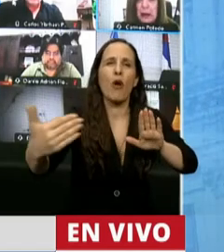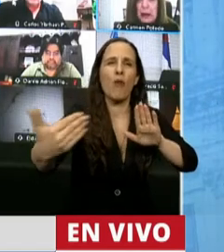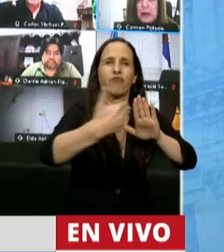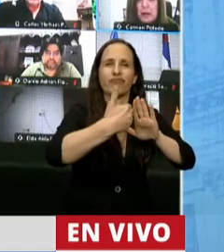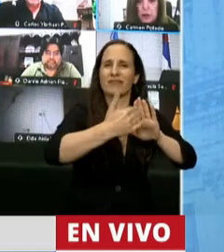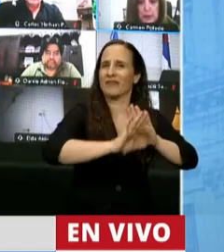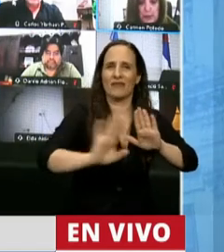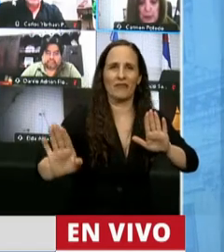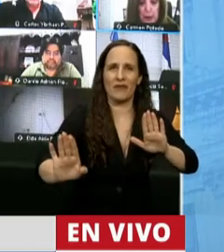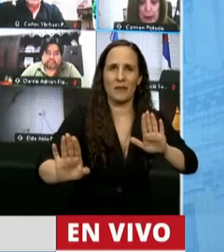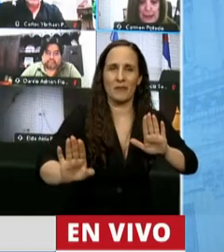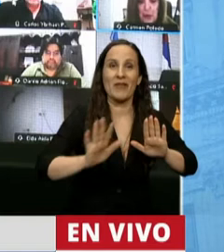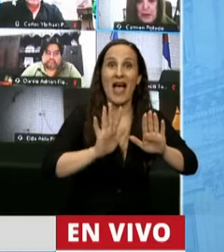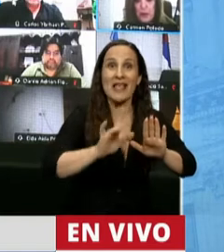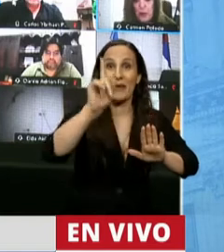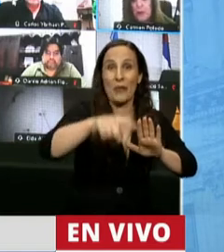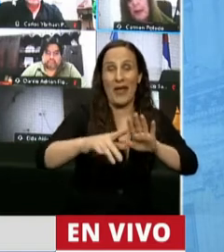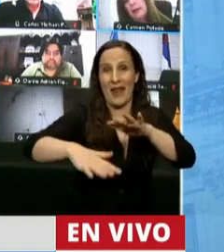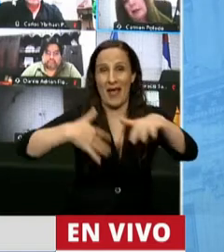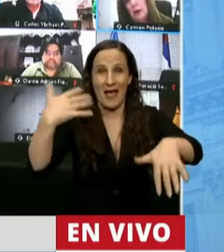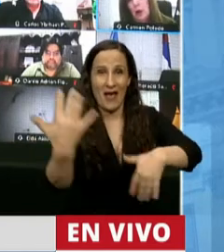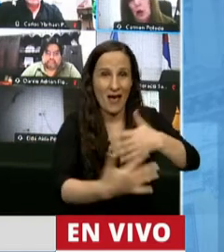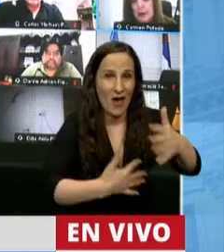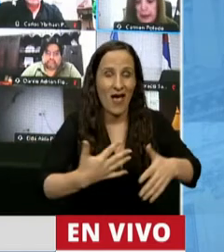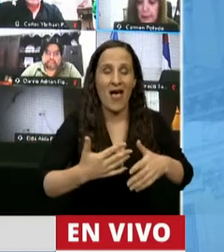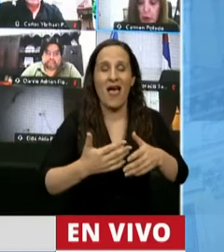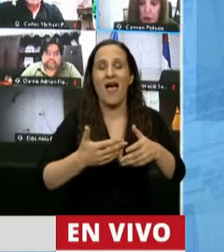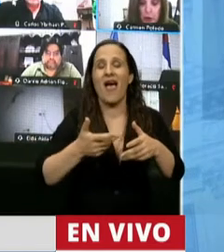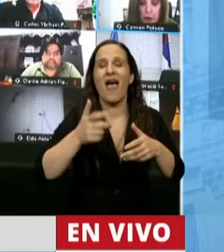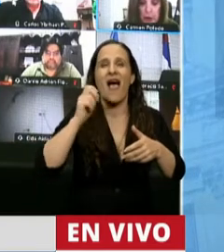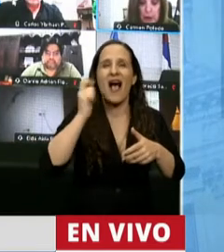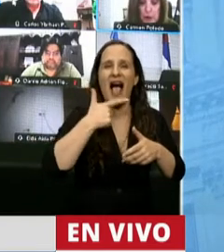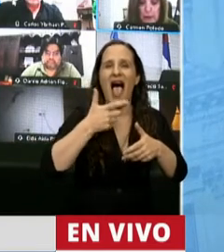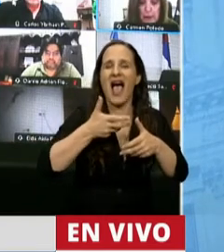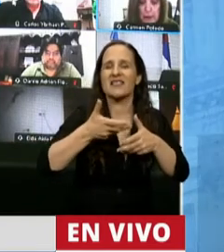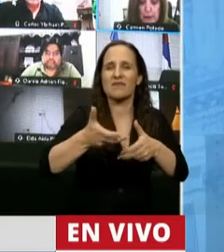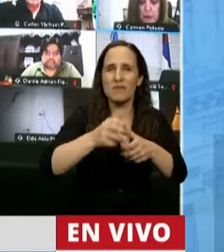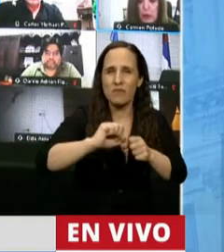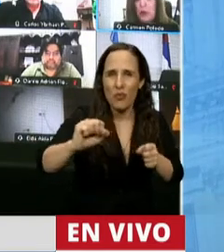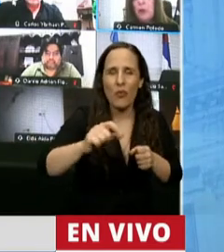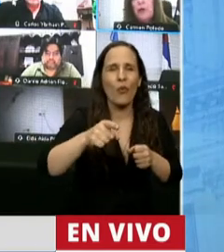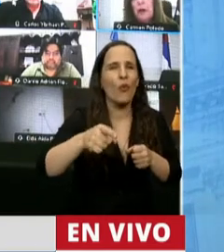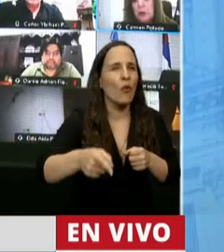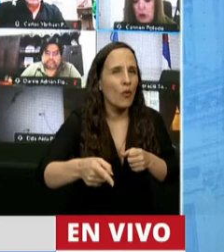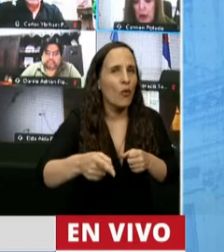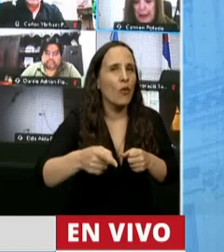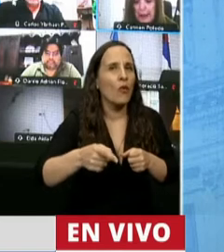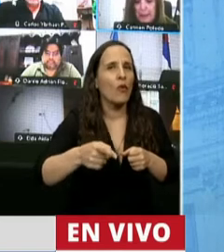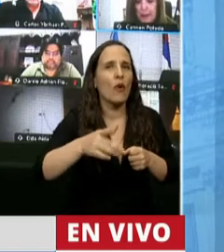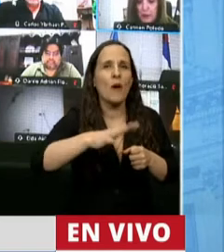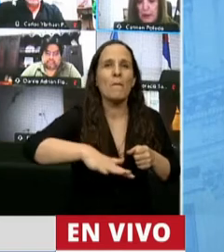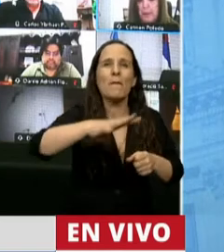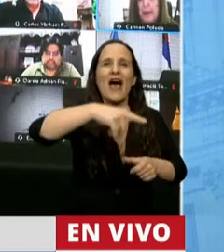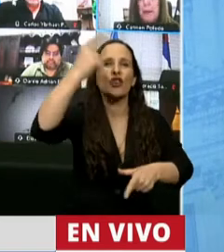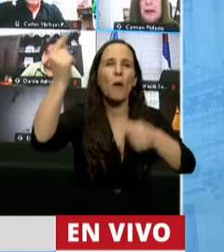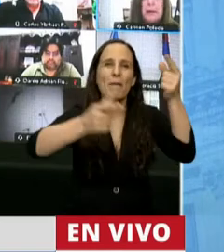explicaciones. Así comenzaron los desmanes, los gases lacrimógenos dentro de la Rosada, rescate resurado del Petro, en el patio de las palmeras,